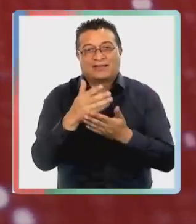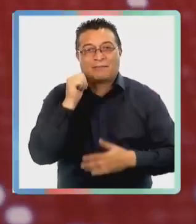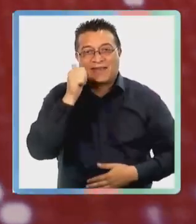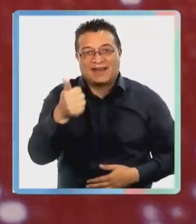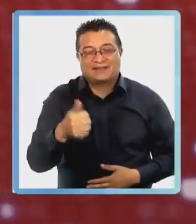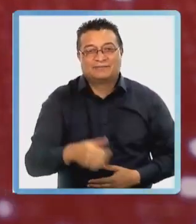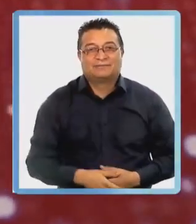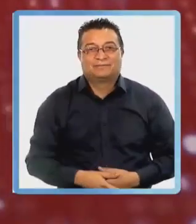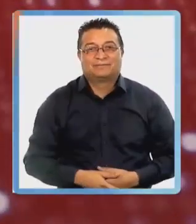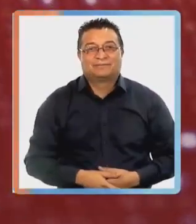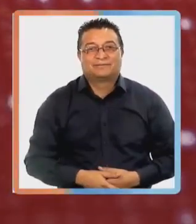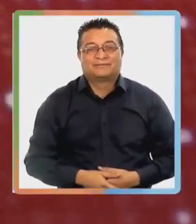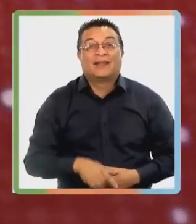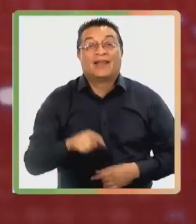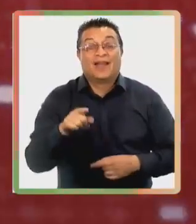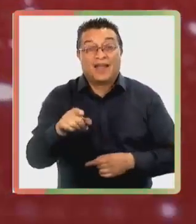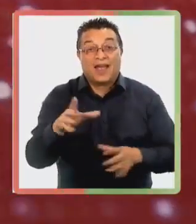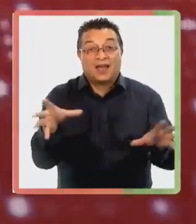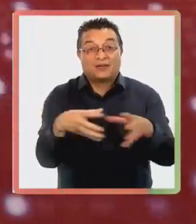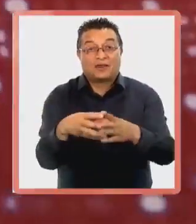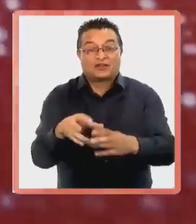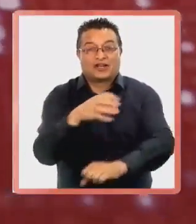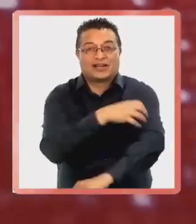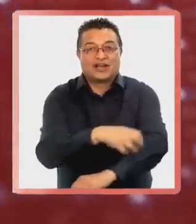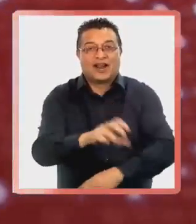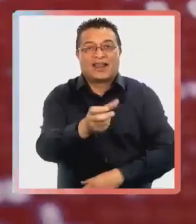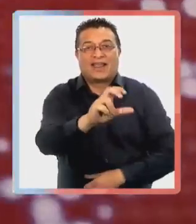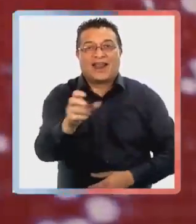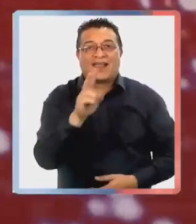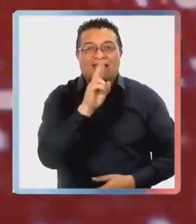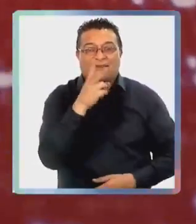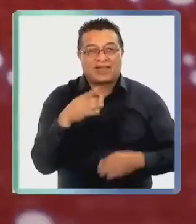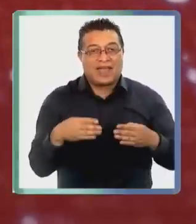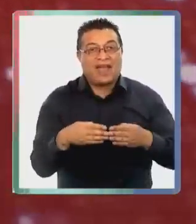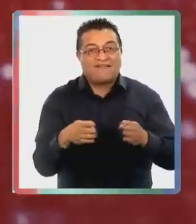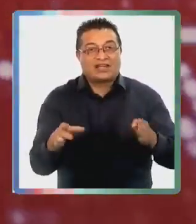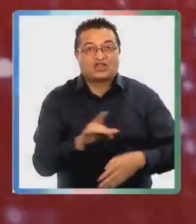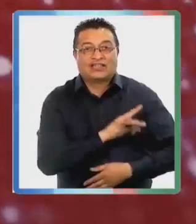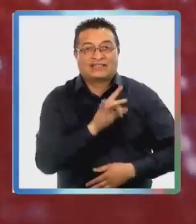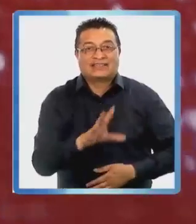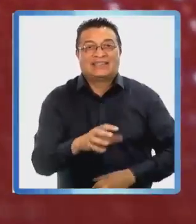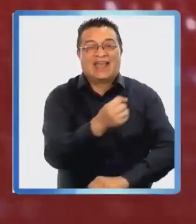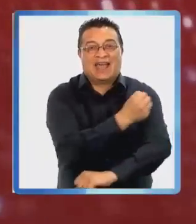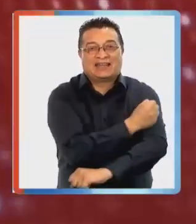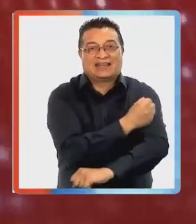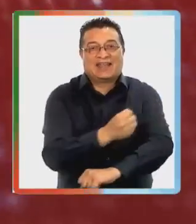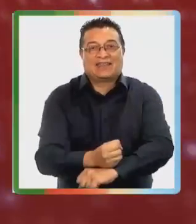Chile, Arcatel, presentó Portavoz Noticias.